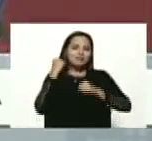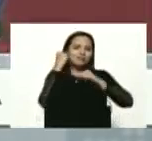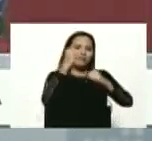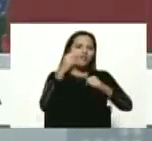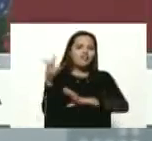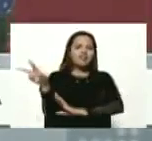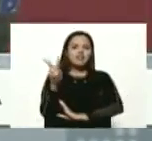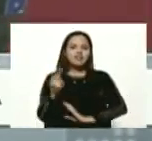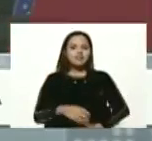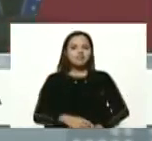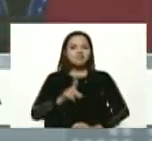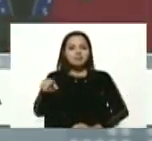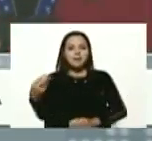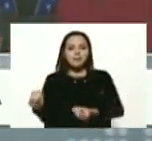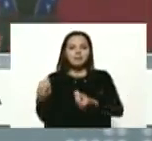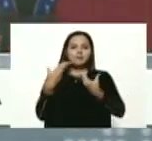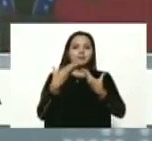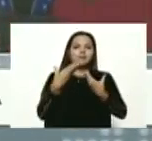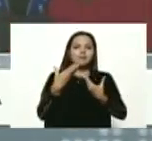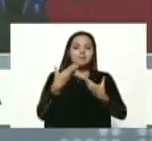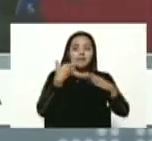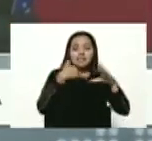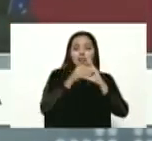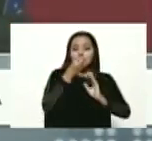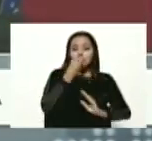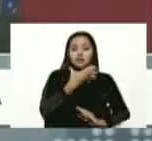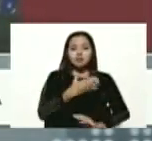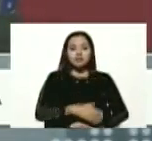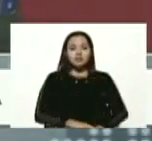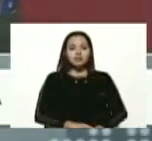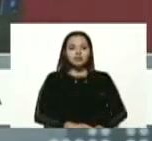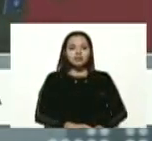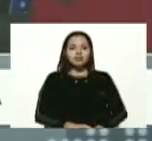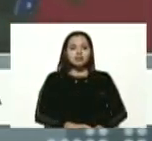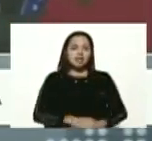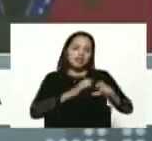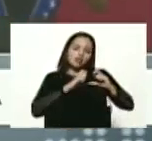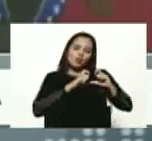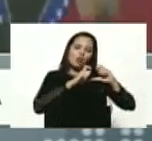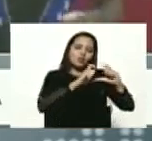Después de que él me dio ese mensaje tan bonito, le nació de su corazón